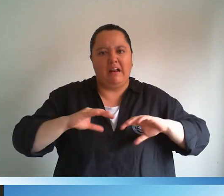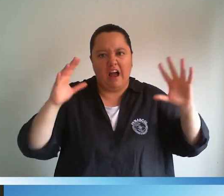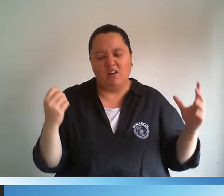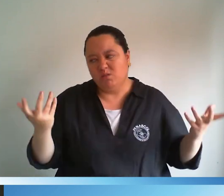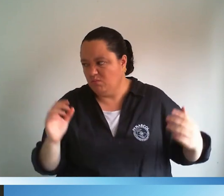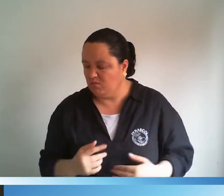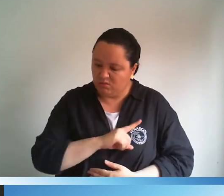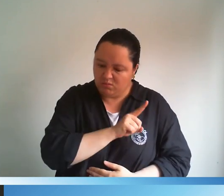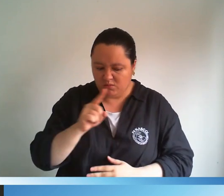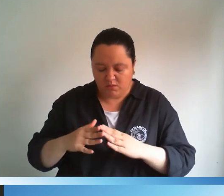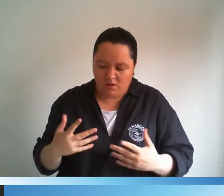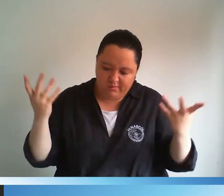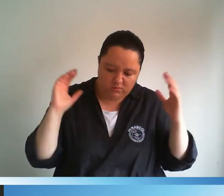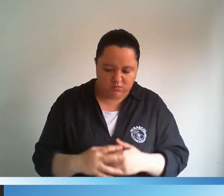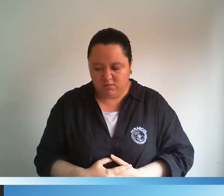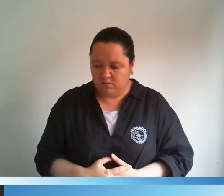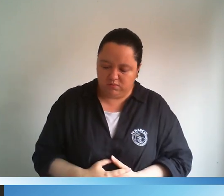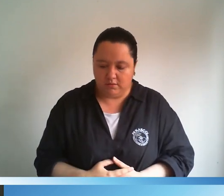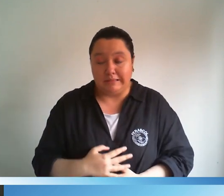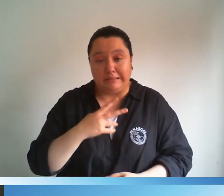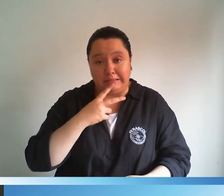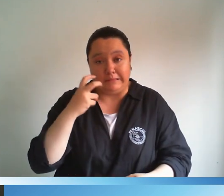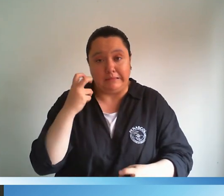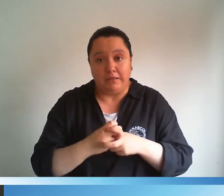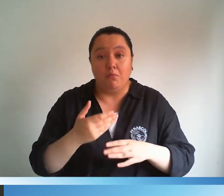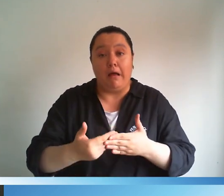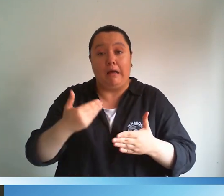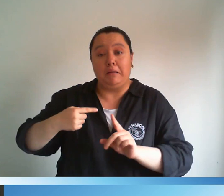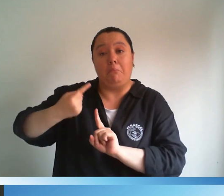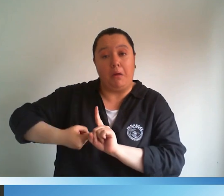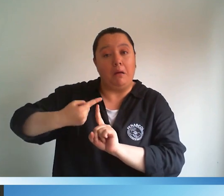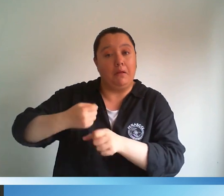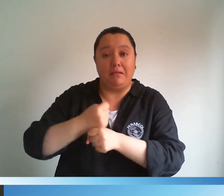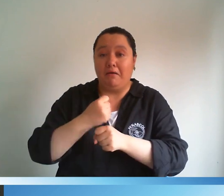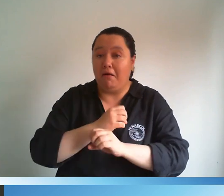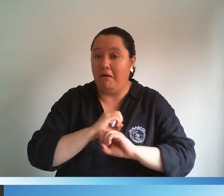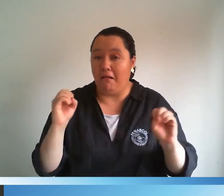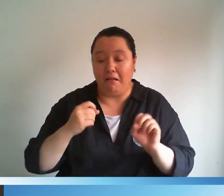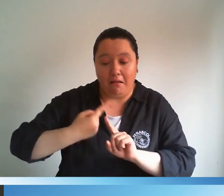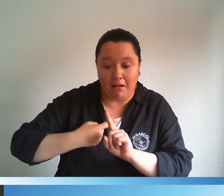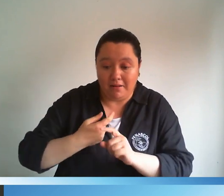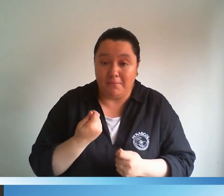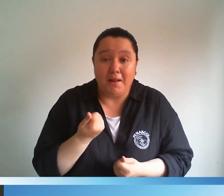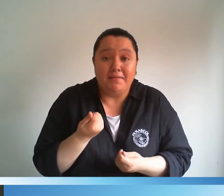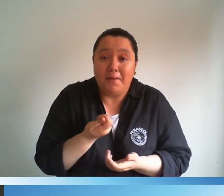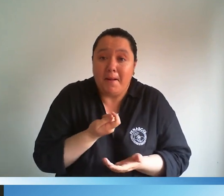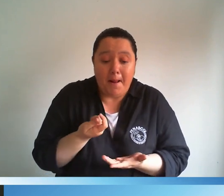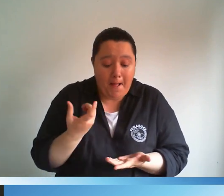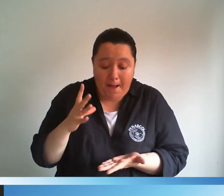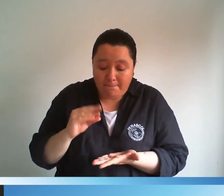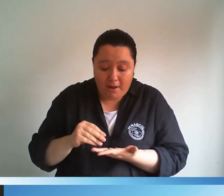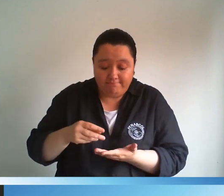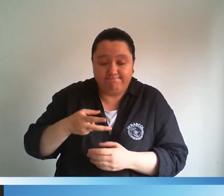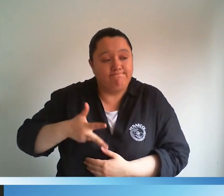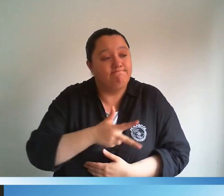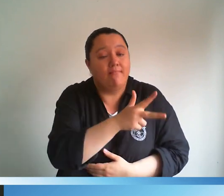Enfurecí, y claro, me fui renegando desde el regreso a casa. Y fue muy complicado porque había estado varios meses sin trabajo y las últimas monedas que